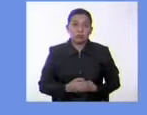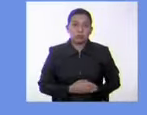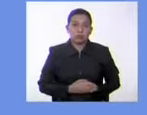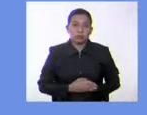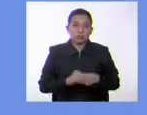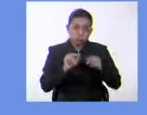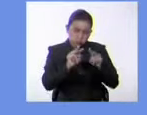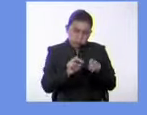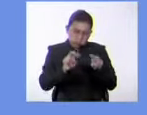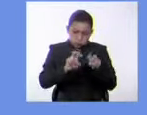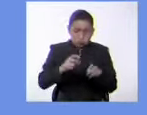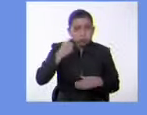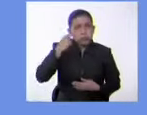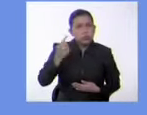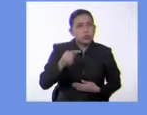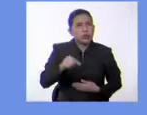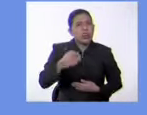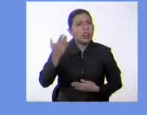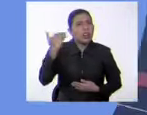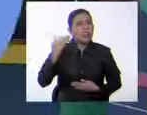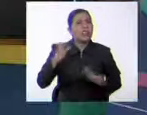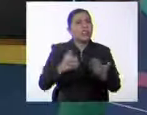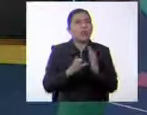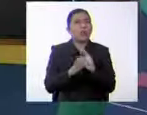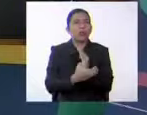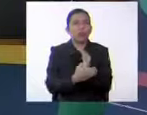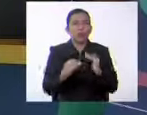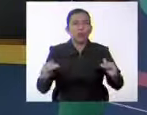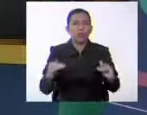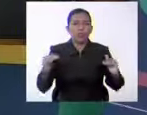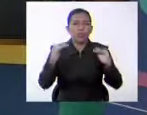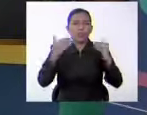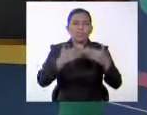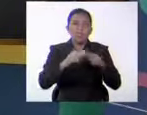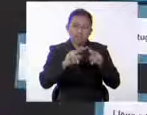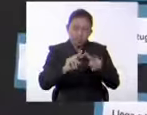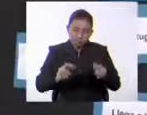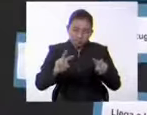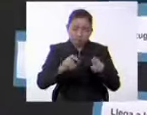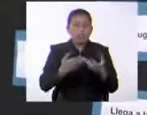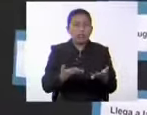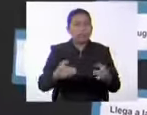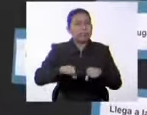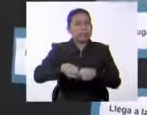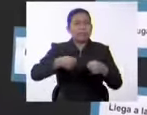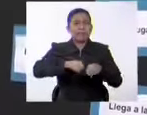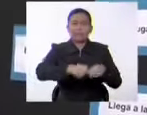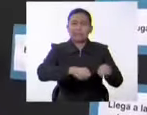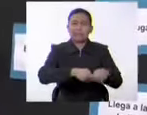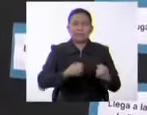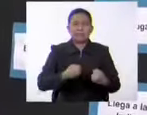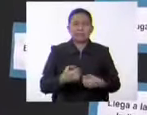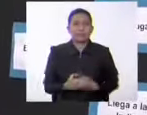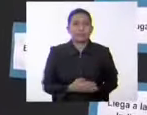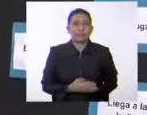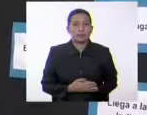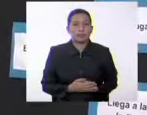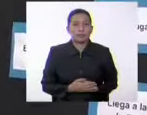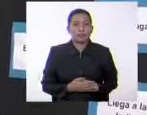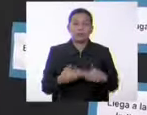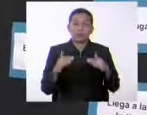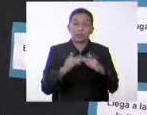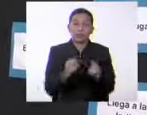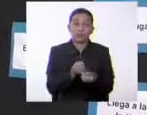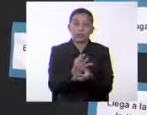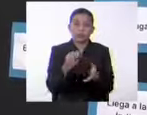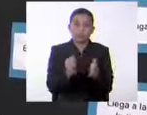¿verdad?, por descubrir qué quedó, ¿verdad?, a partir de todo lo que fue destruido. También vamos a hablar de consecuencias